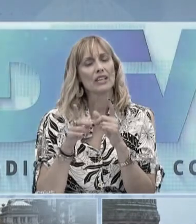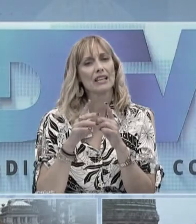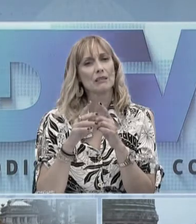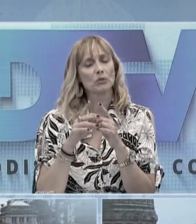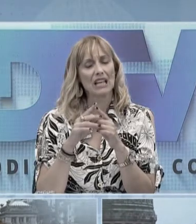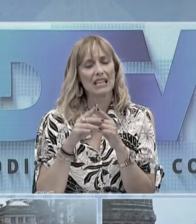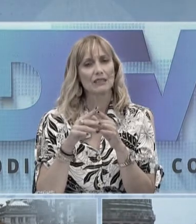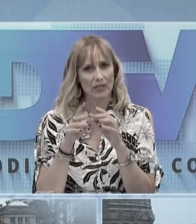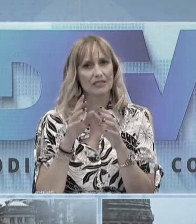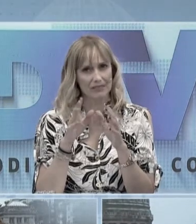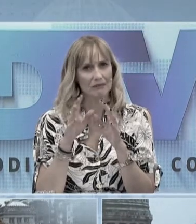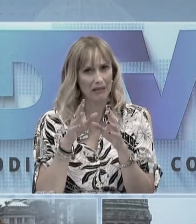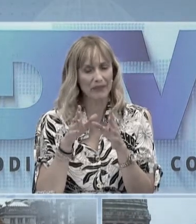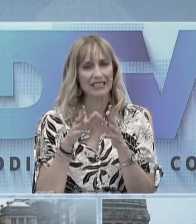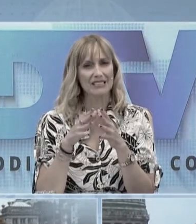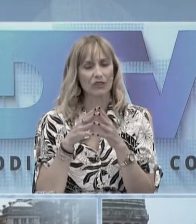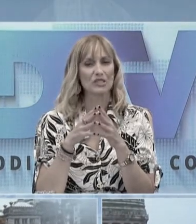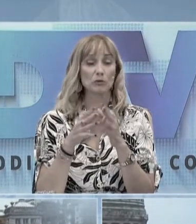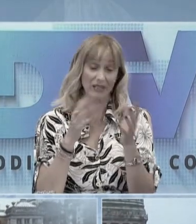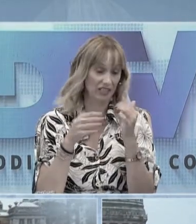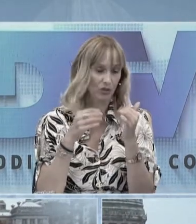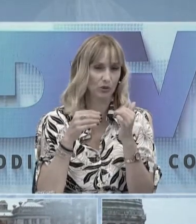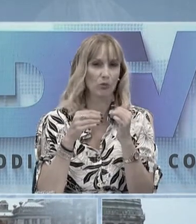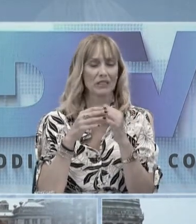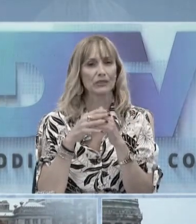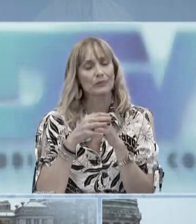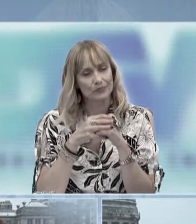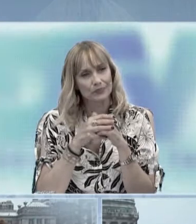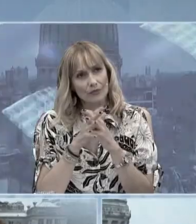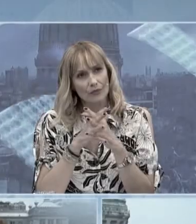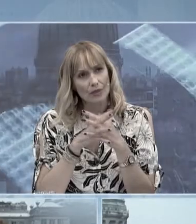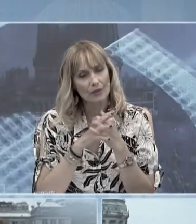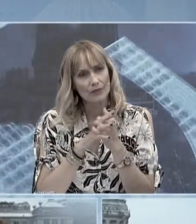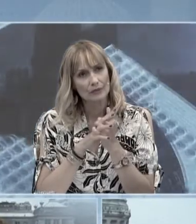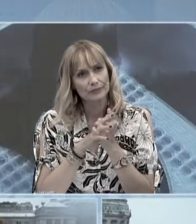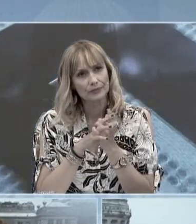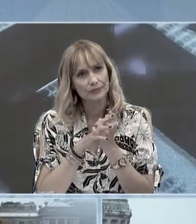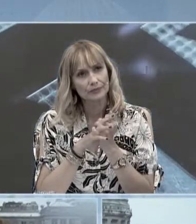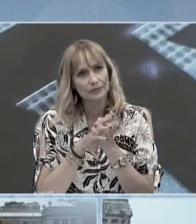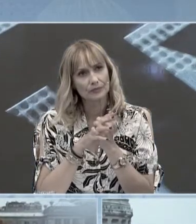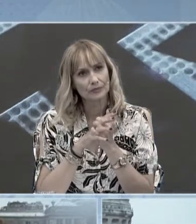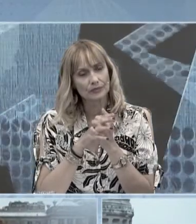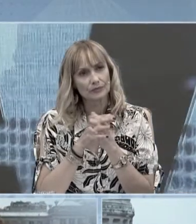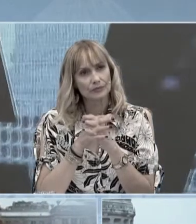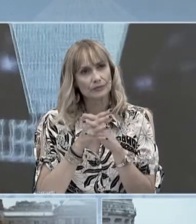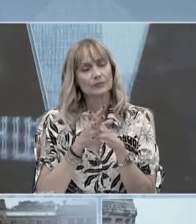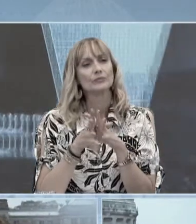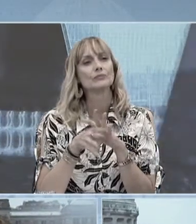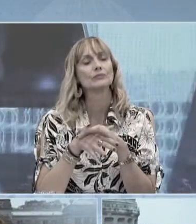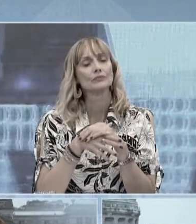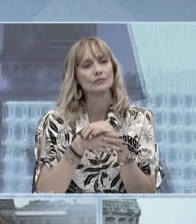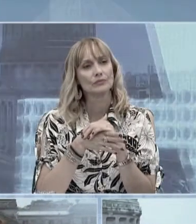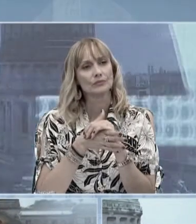también. ¿Por qué, diputada? Amplíe ese concepto para quien no estuvo mirando. Porque refiriéndose al movimiento cooperativista, que